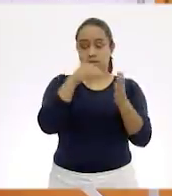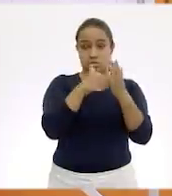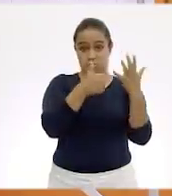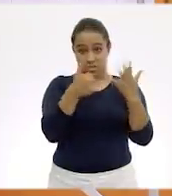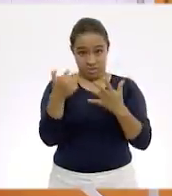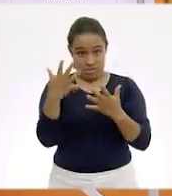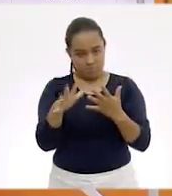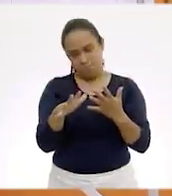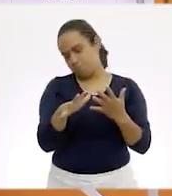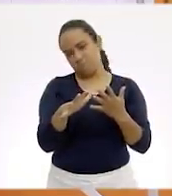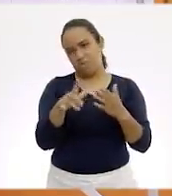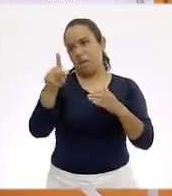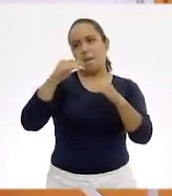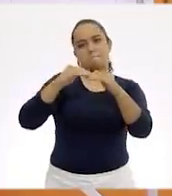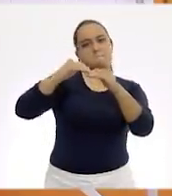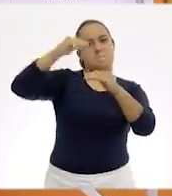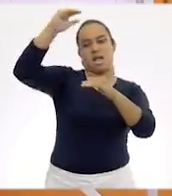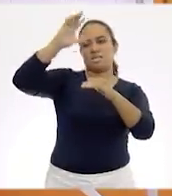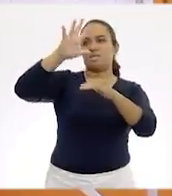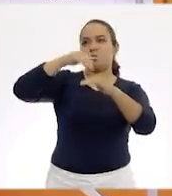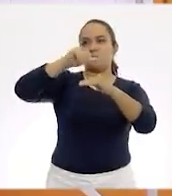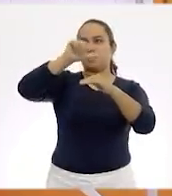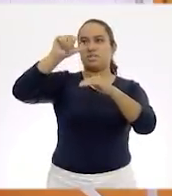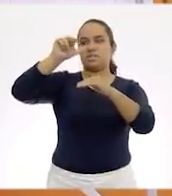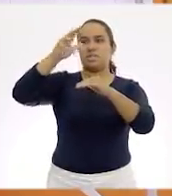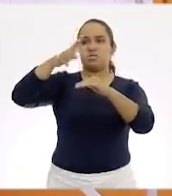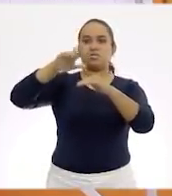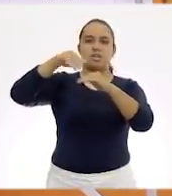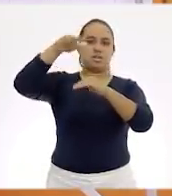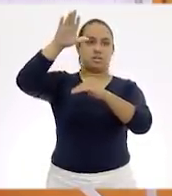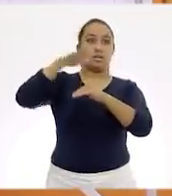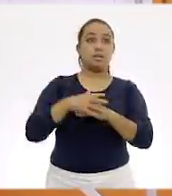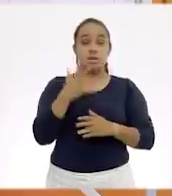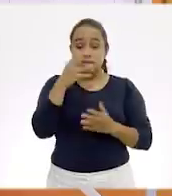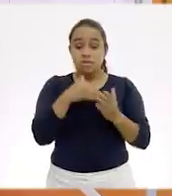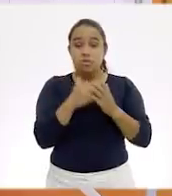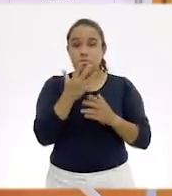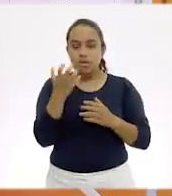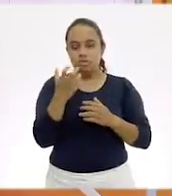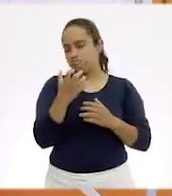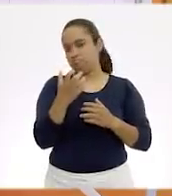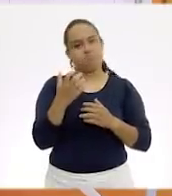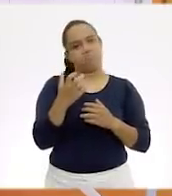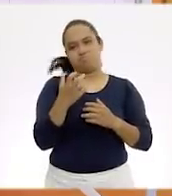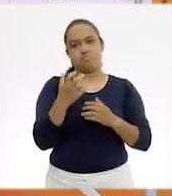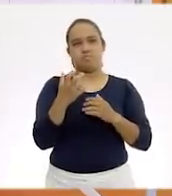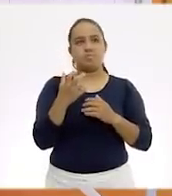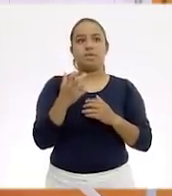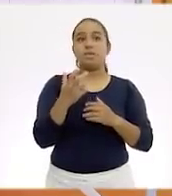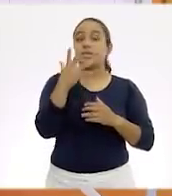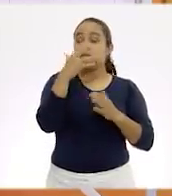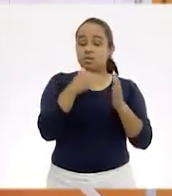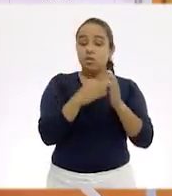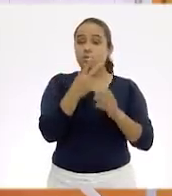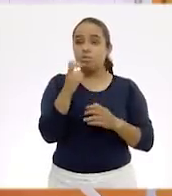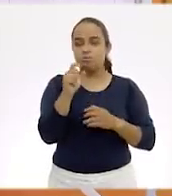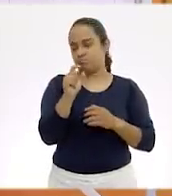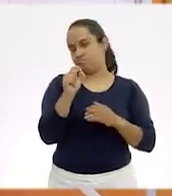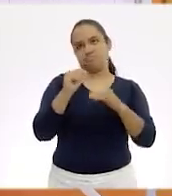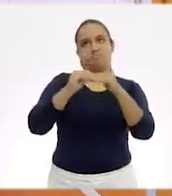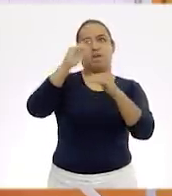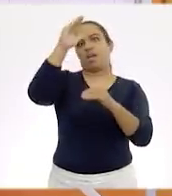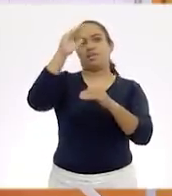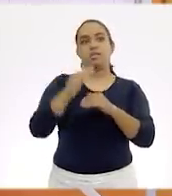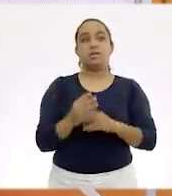5.610. Más Menos. grande, ¿no? Es más alta, sí. Ese no. 5.500. No, No es más alto. 5.220. no,